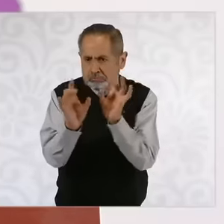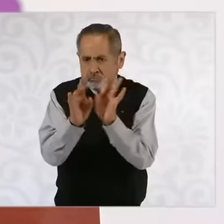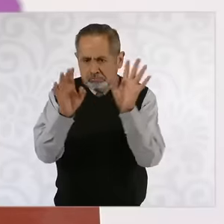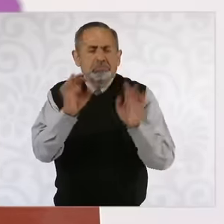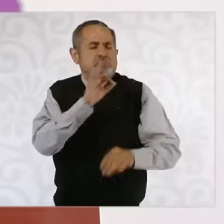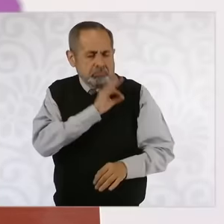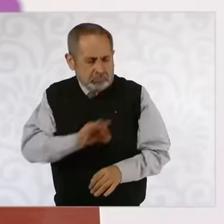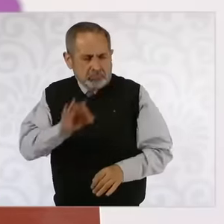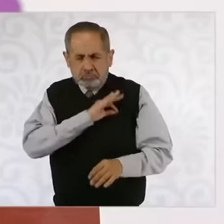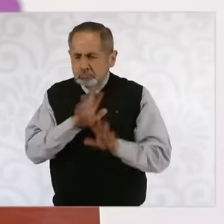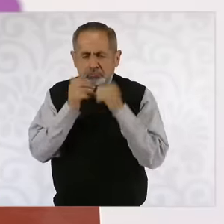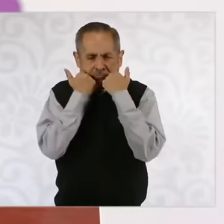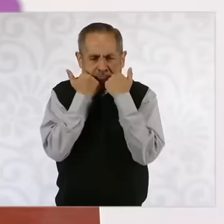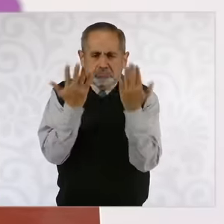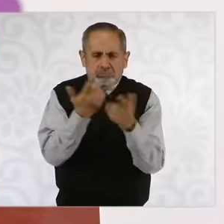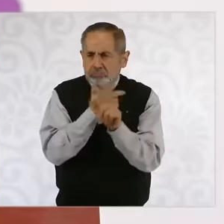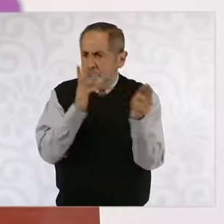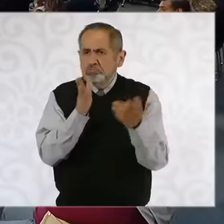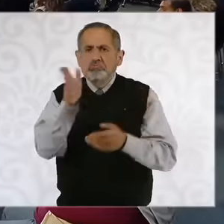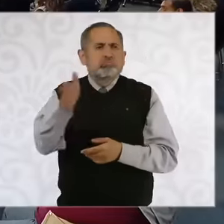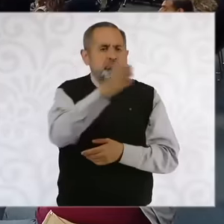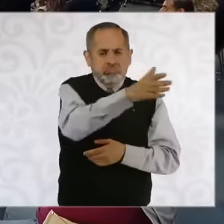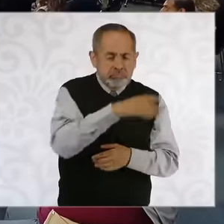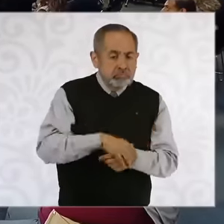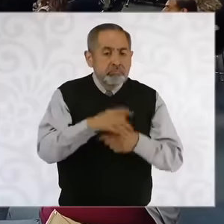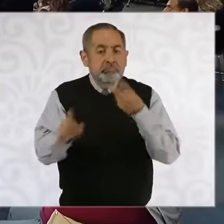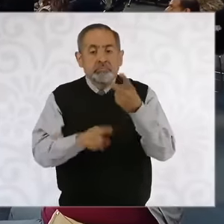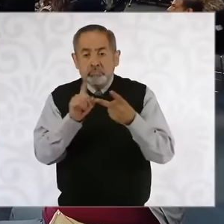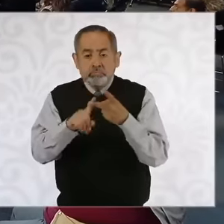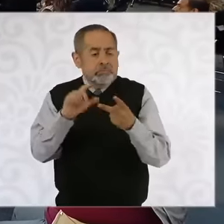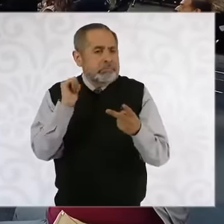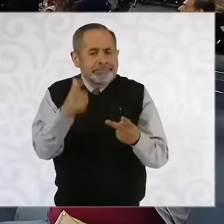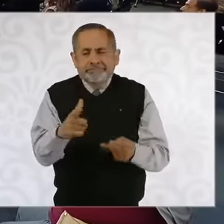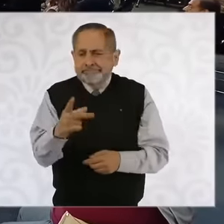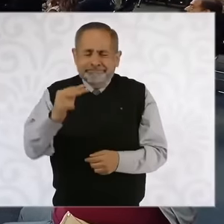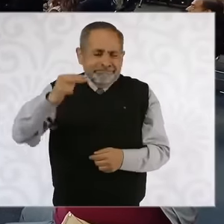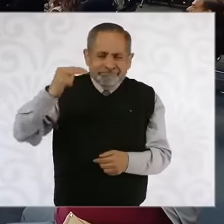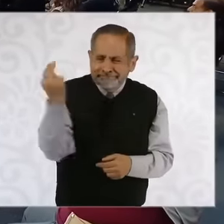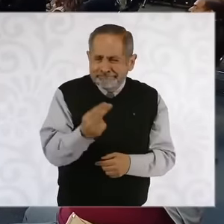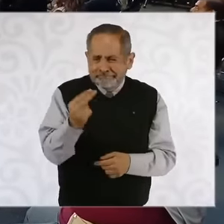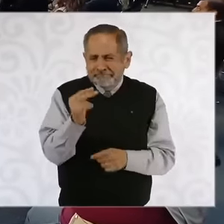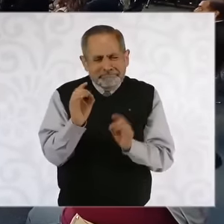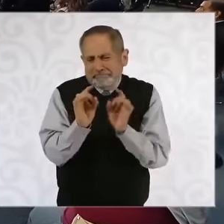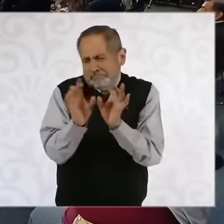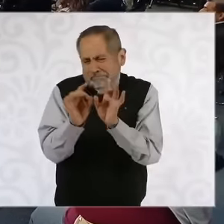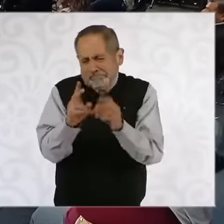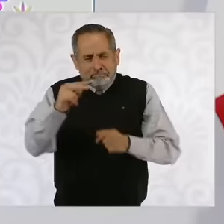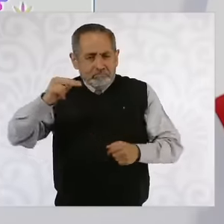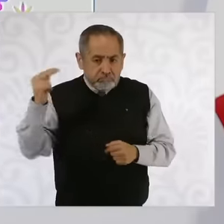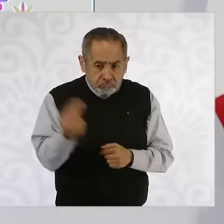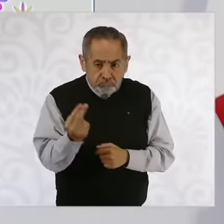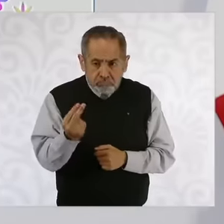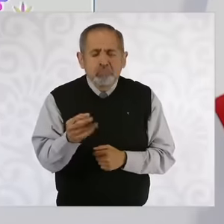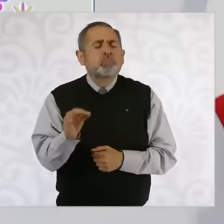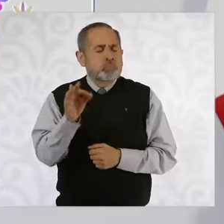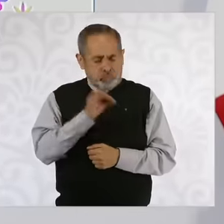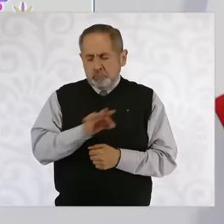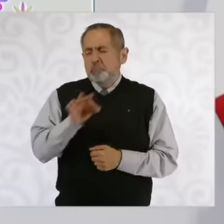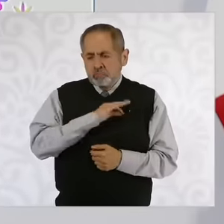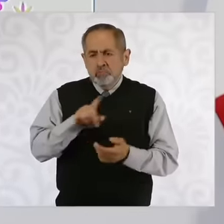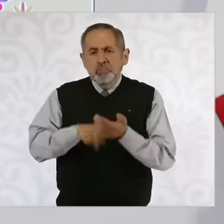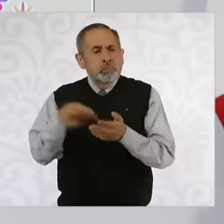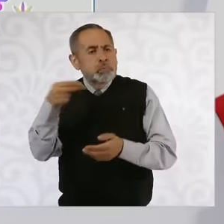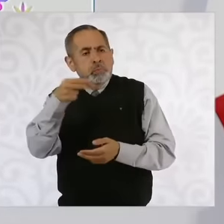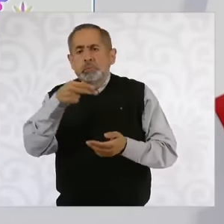pueden. Cualquier persona que tenga una urgencia de cualquier tipo puede acudir a